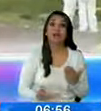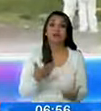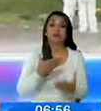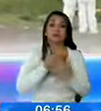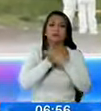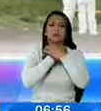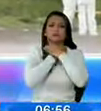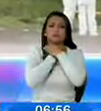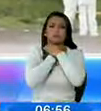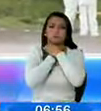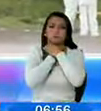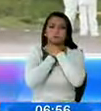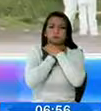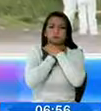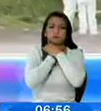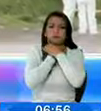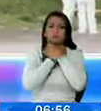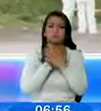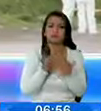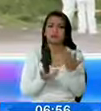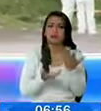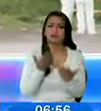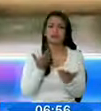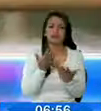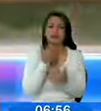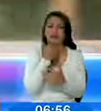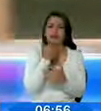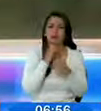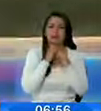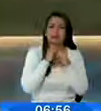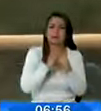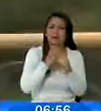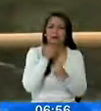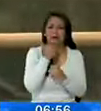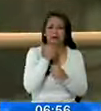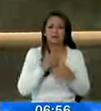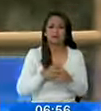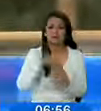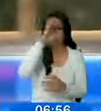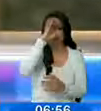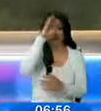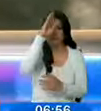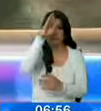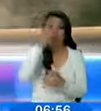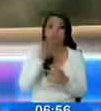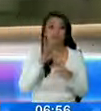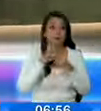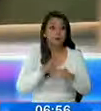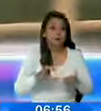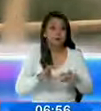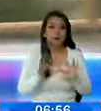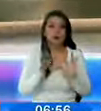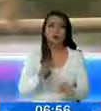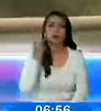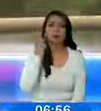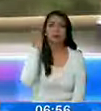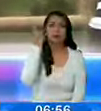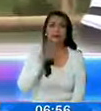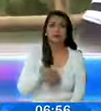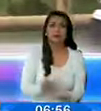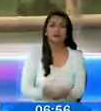fue estrangulada con un objeto constrictor. En medio del trabajo policial aparecieron los padres de la Oxisa, llegaron a